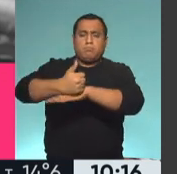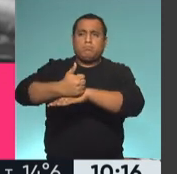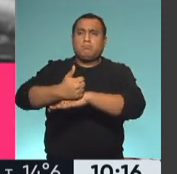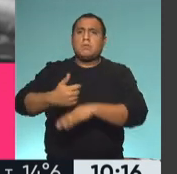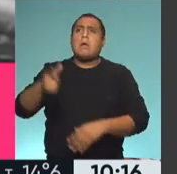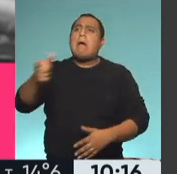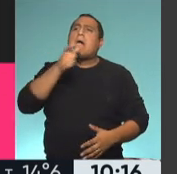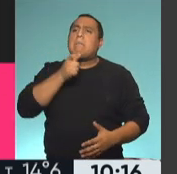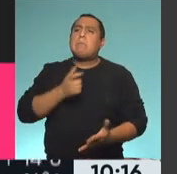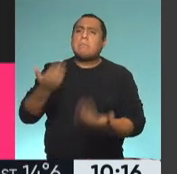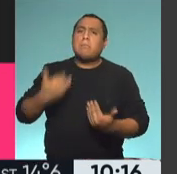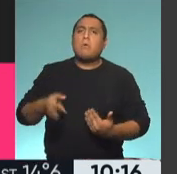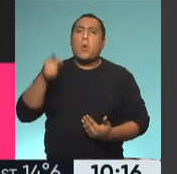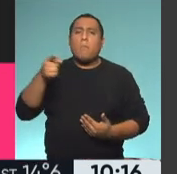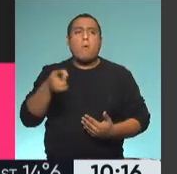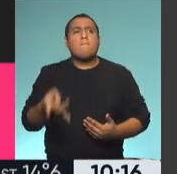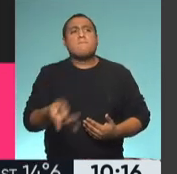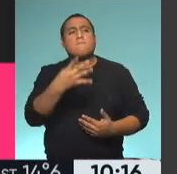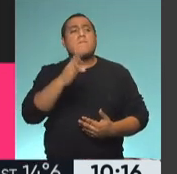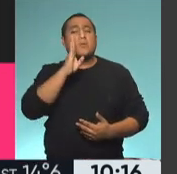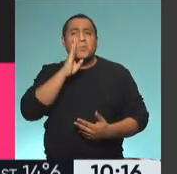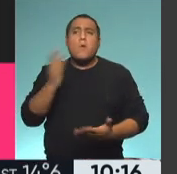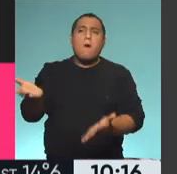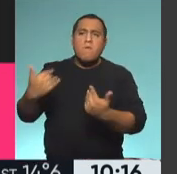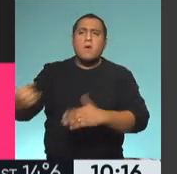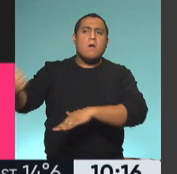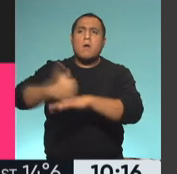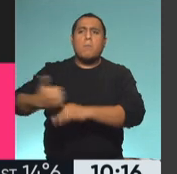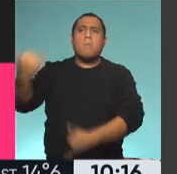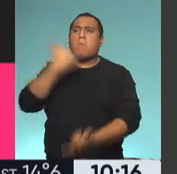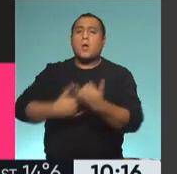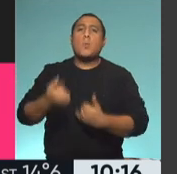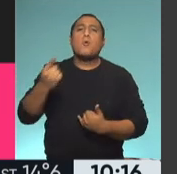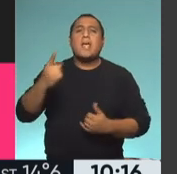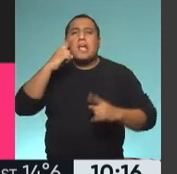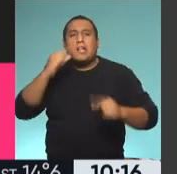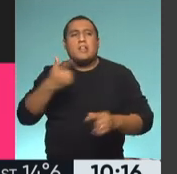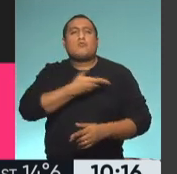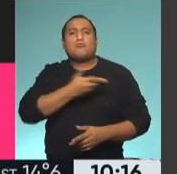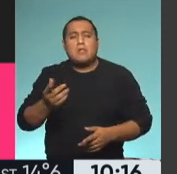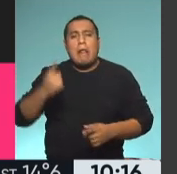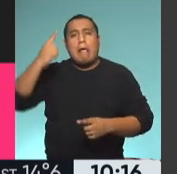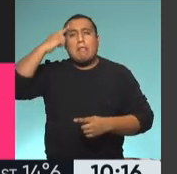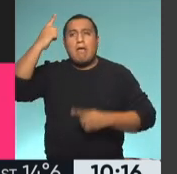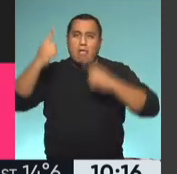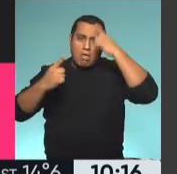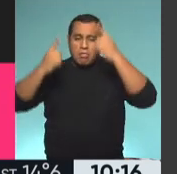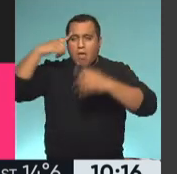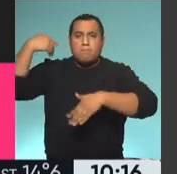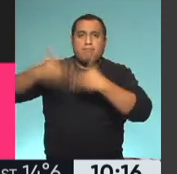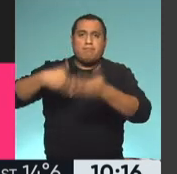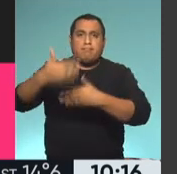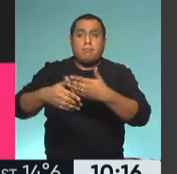su supuesto activismo antiamericano a causa de la crítica social e ideas progresistas que exponía en